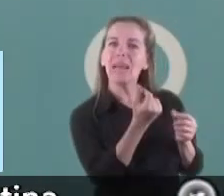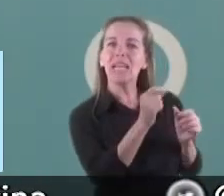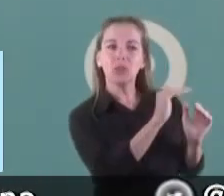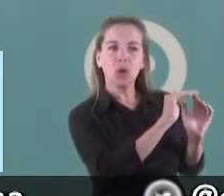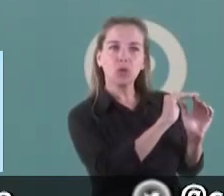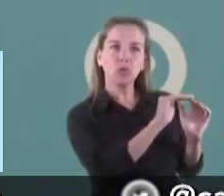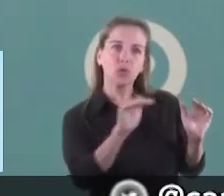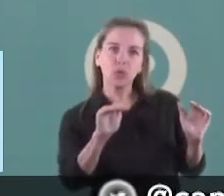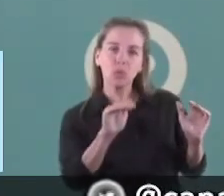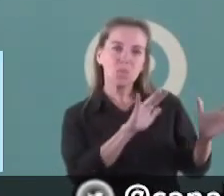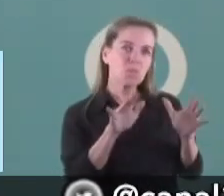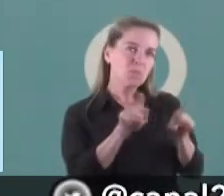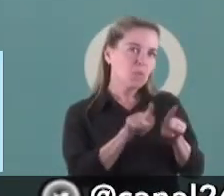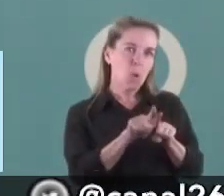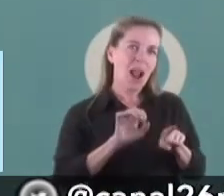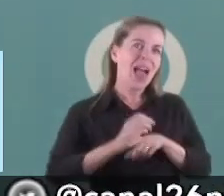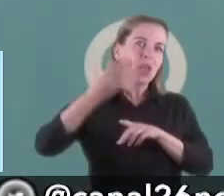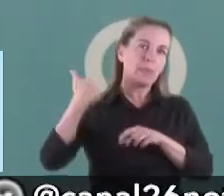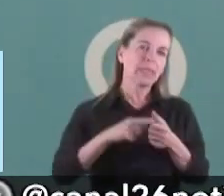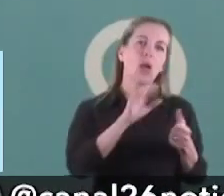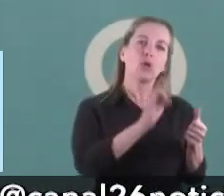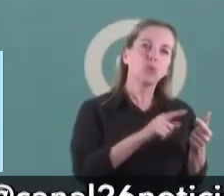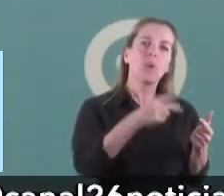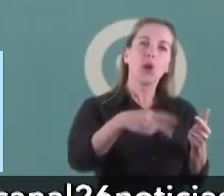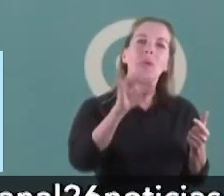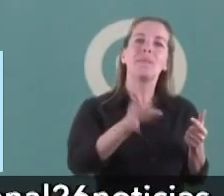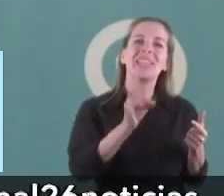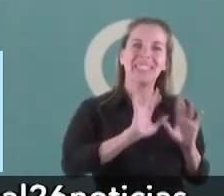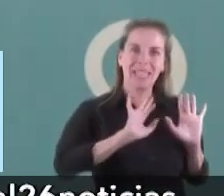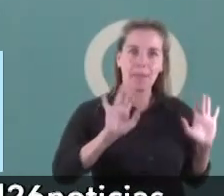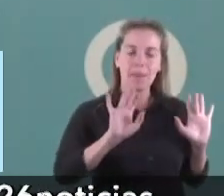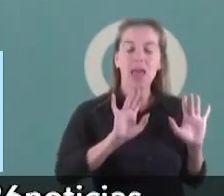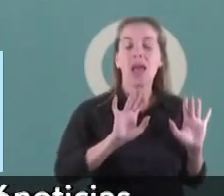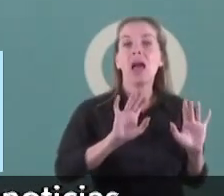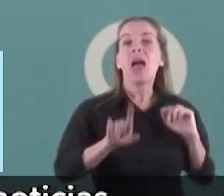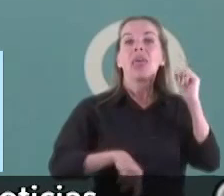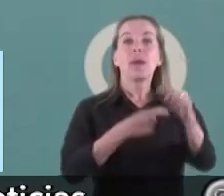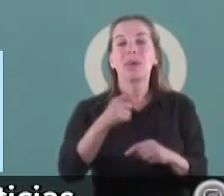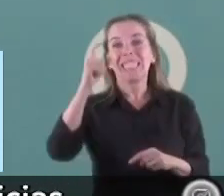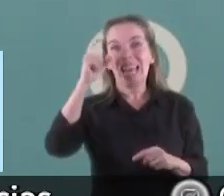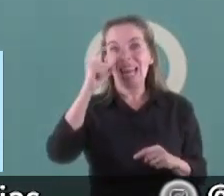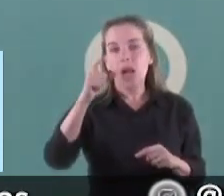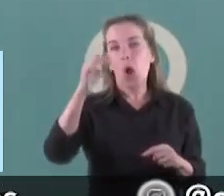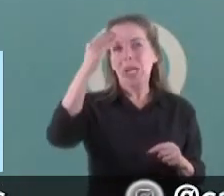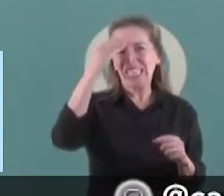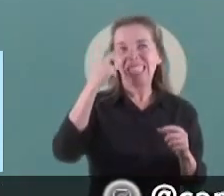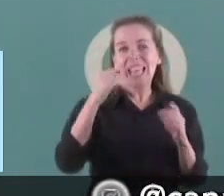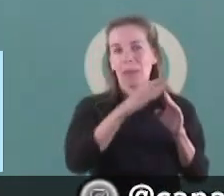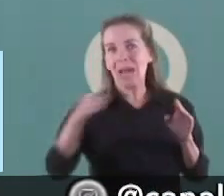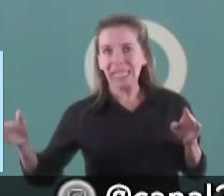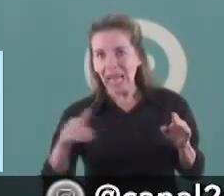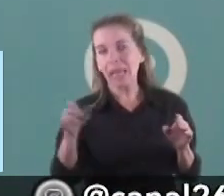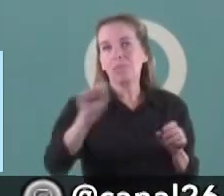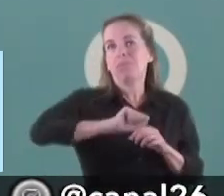se venían moviendo en octubre noviembre noviembre y diciembre se disparan en la segunda quincena qué pasa en la segunda quincena la